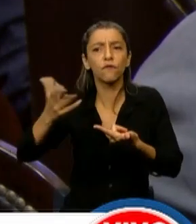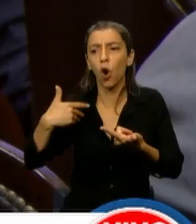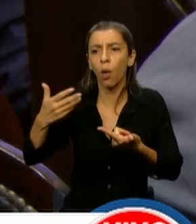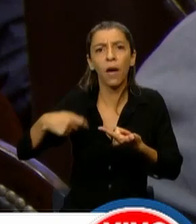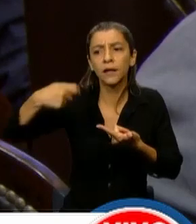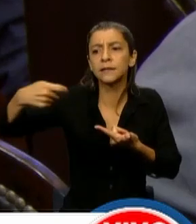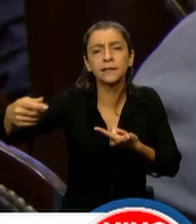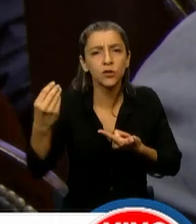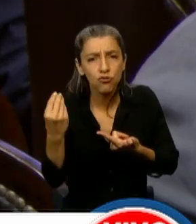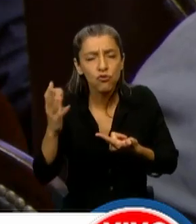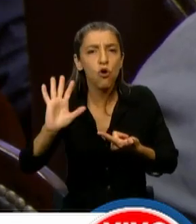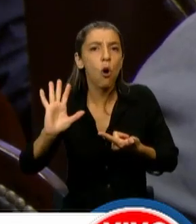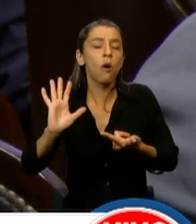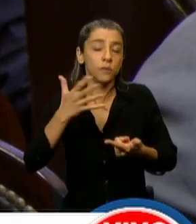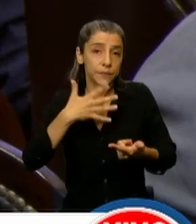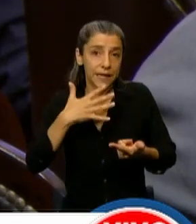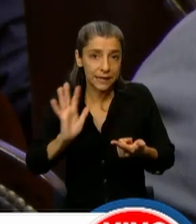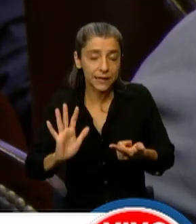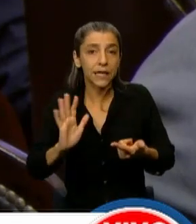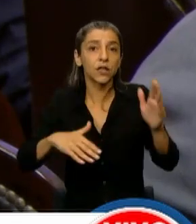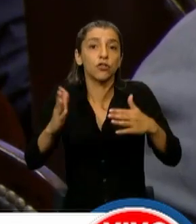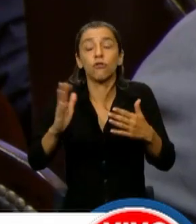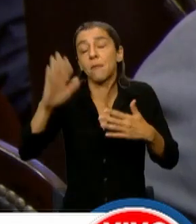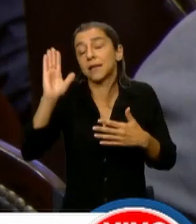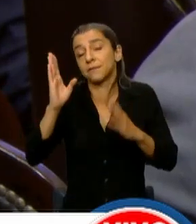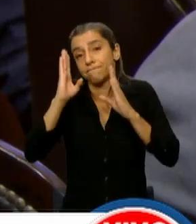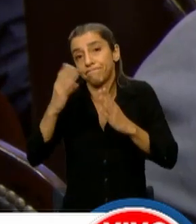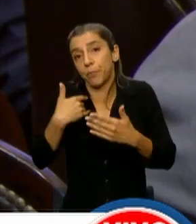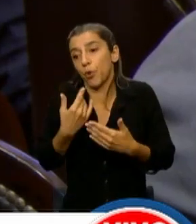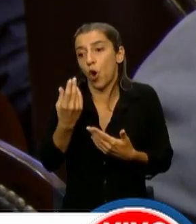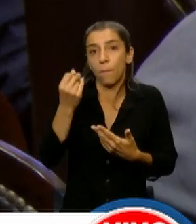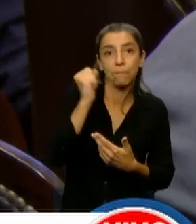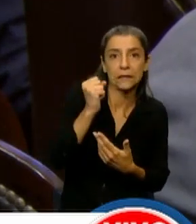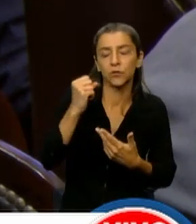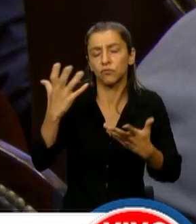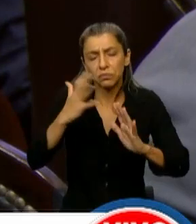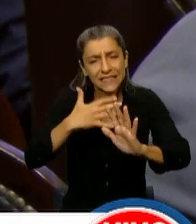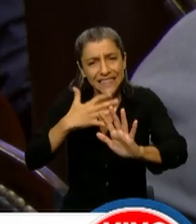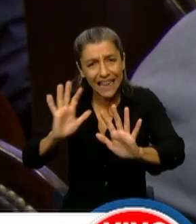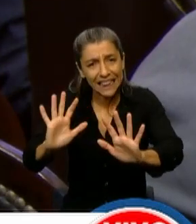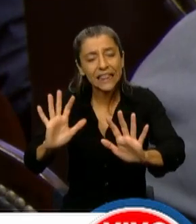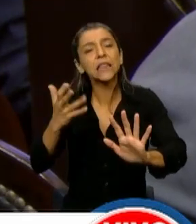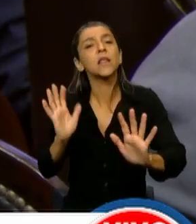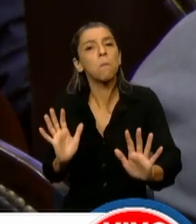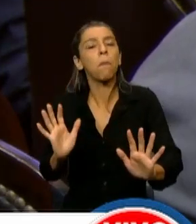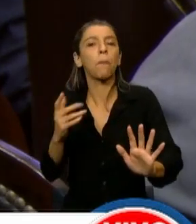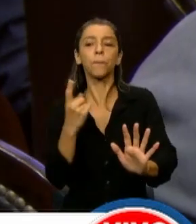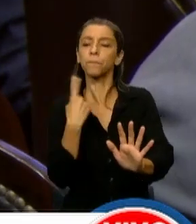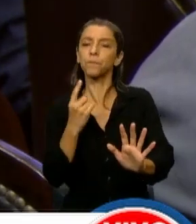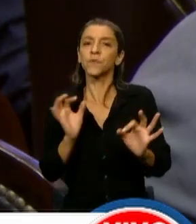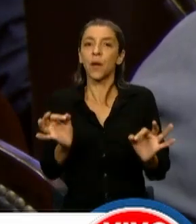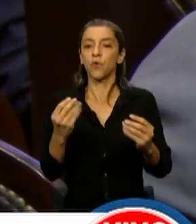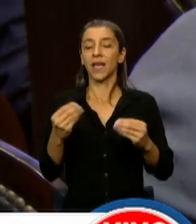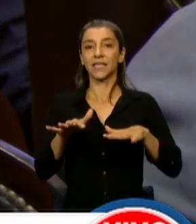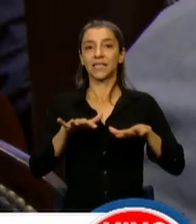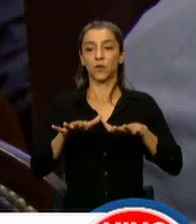financiamiento, y también en cuanto a la política monetaria. Nosotros entendemos que en un contexto como que fue